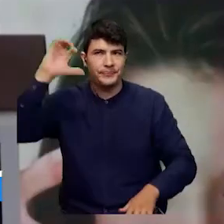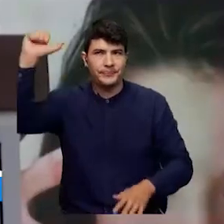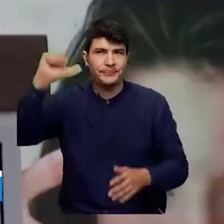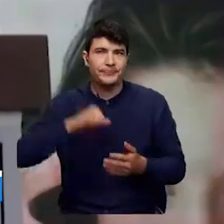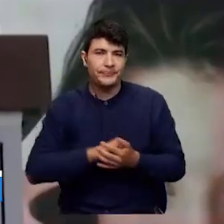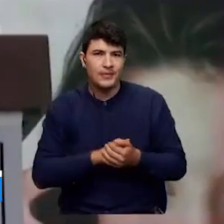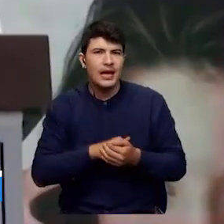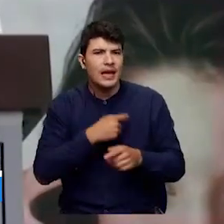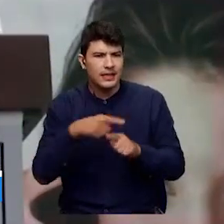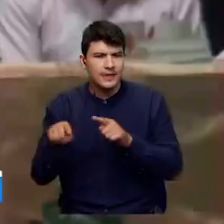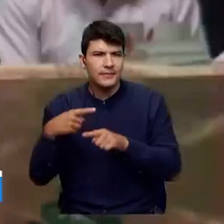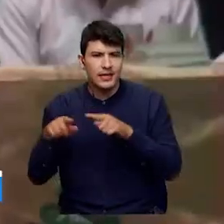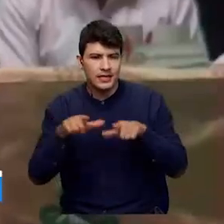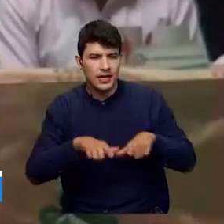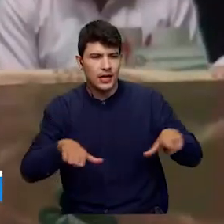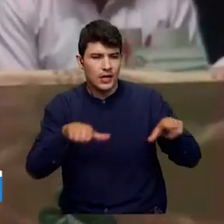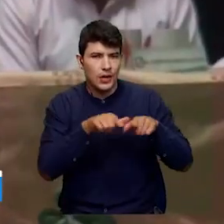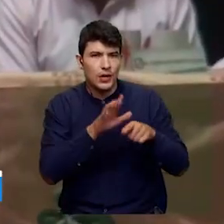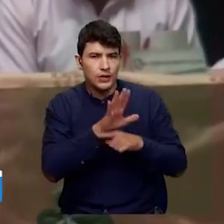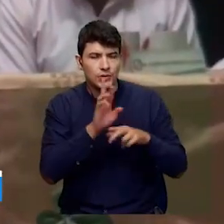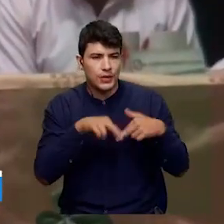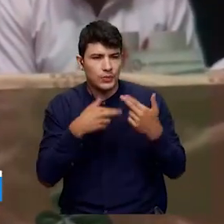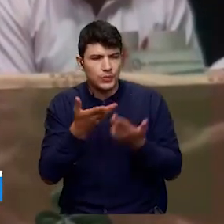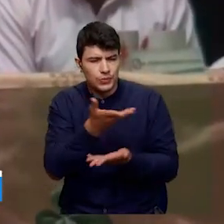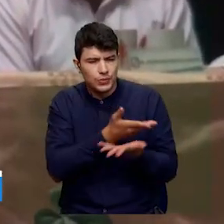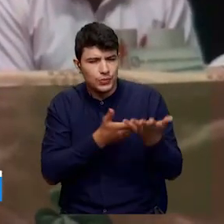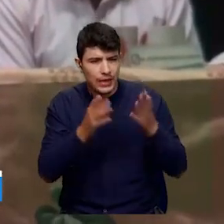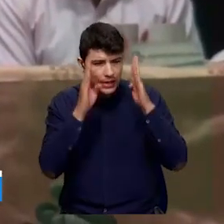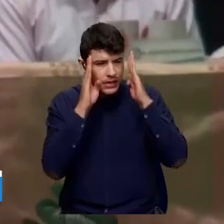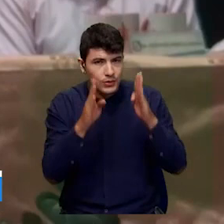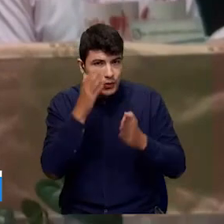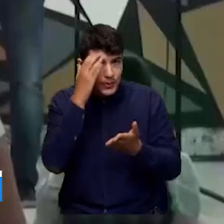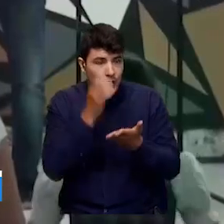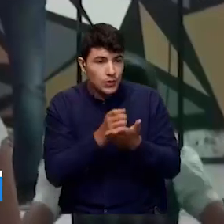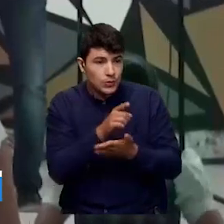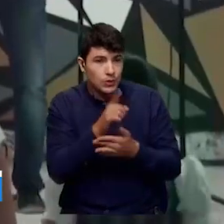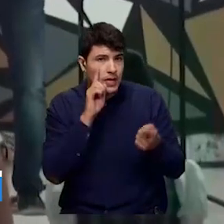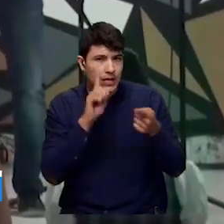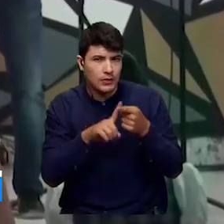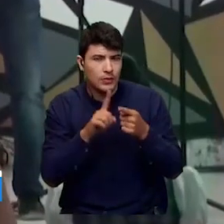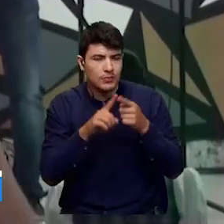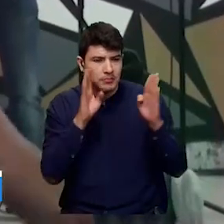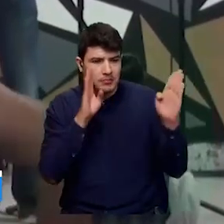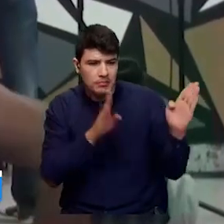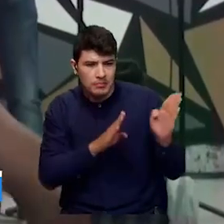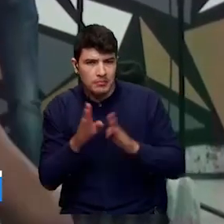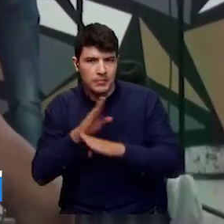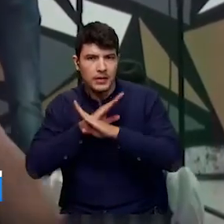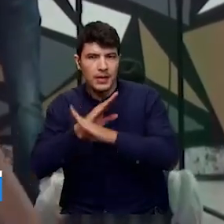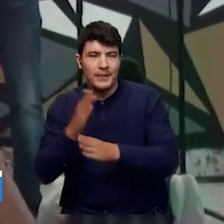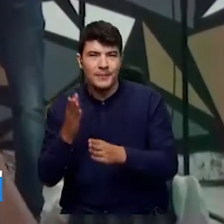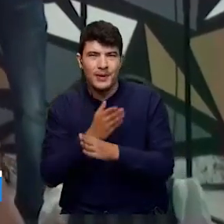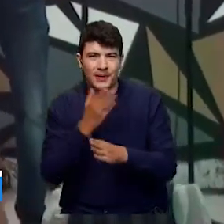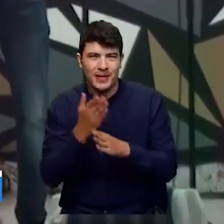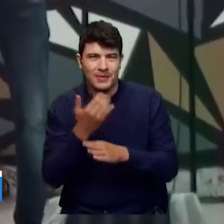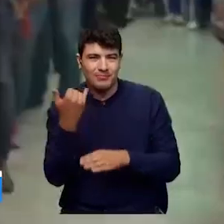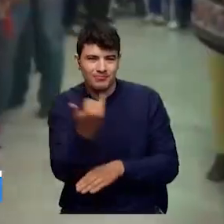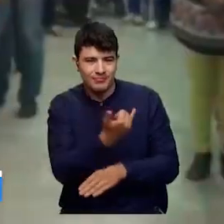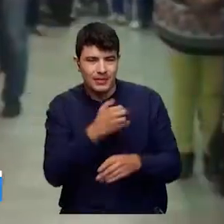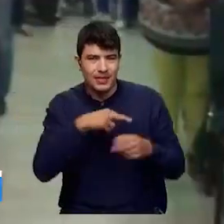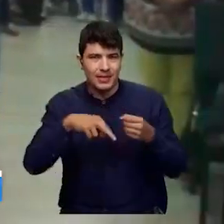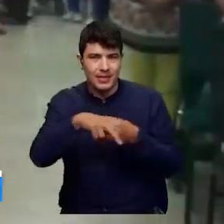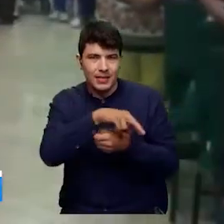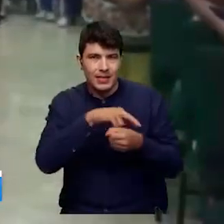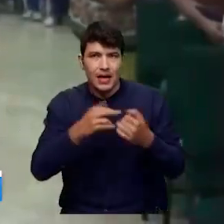Representantes de los distintos estamentos ambientales se reunieron para escuchar las iniciativas que buscan adoptar planes encaminados a mitigar los problemas registrados en la región.